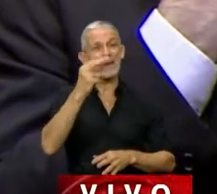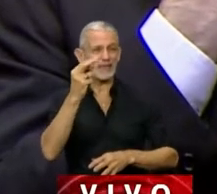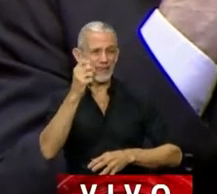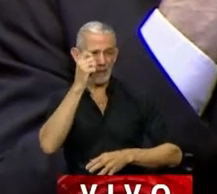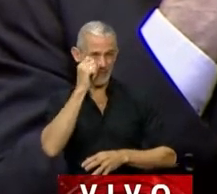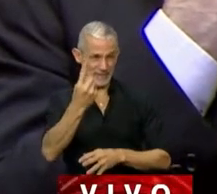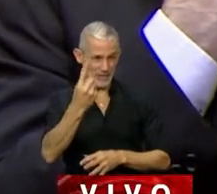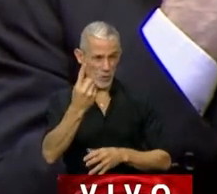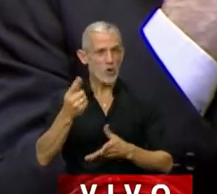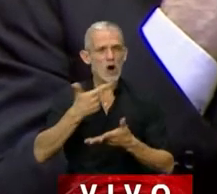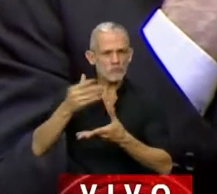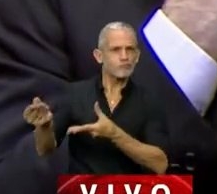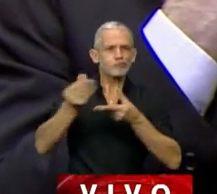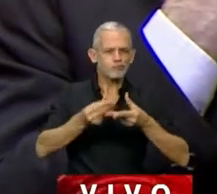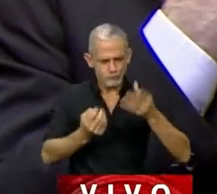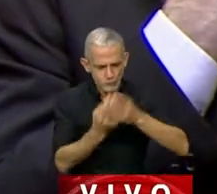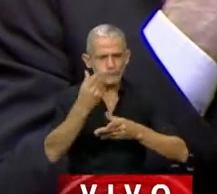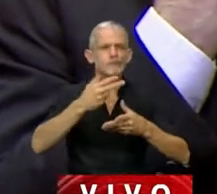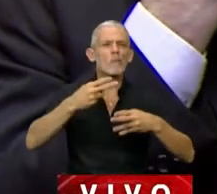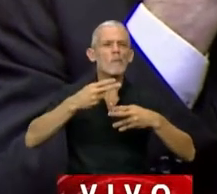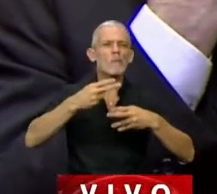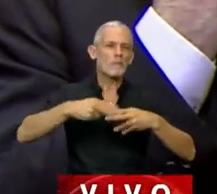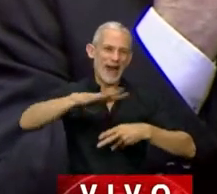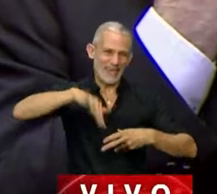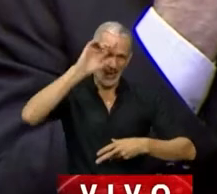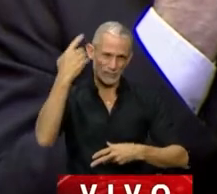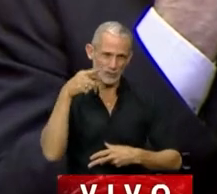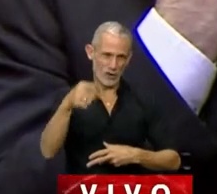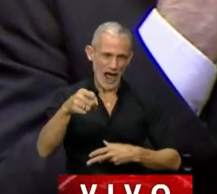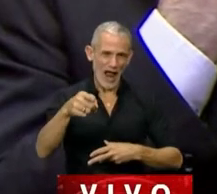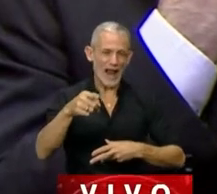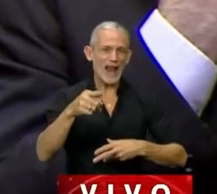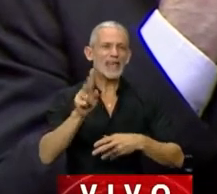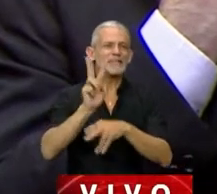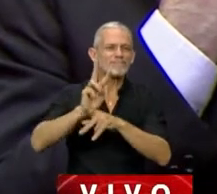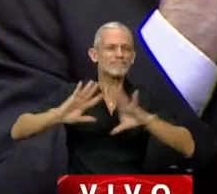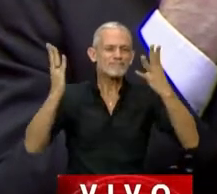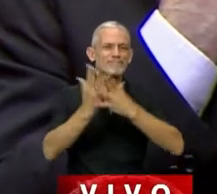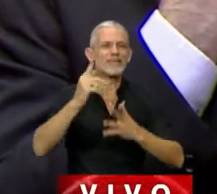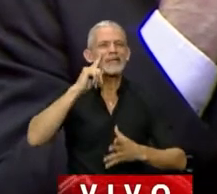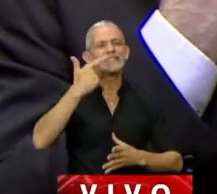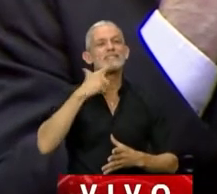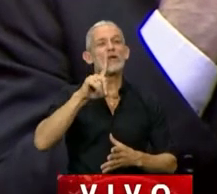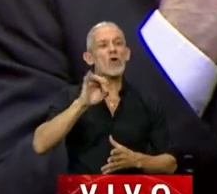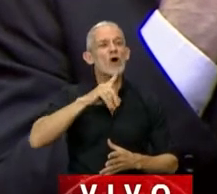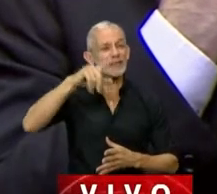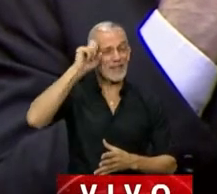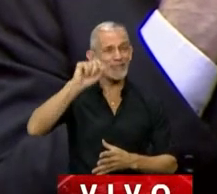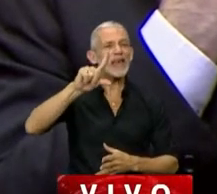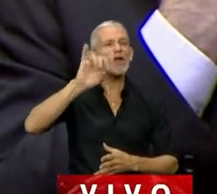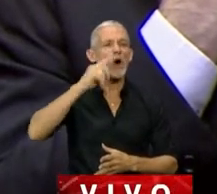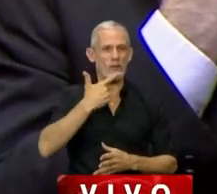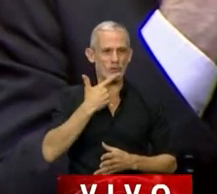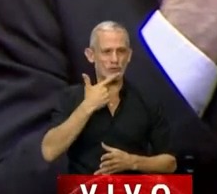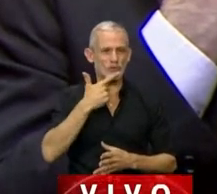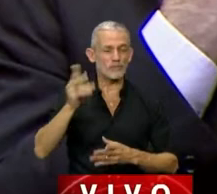69S-2021, que establece la creación del Parque Nacional y Reserva Islote de Lobos a